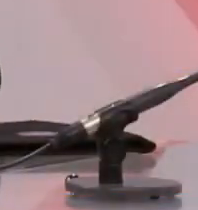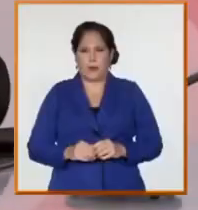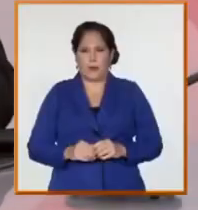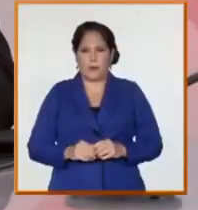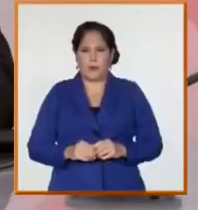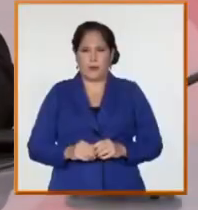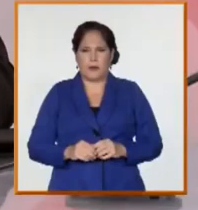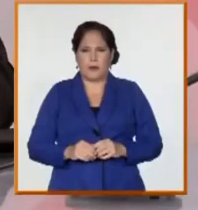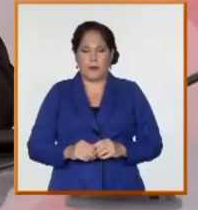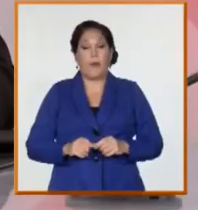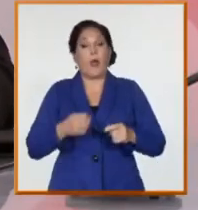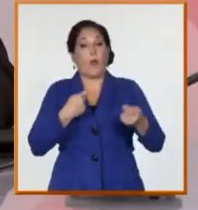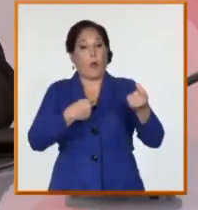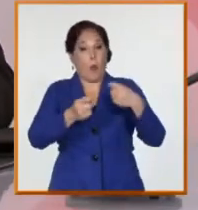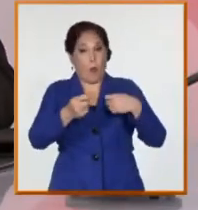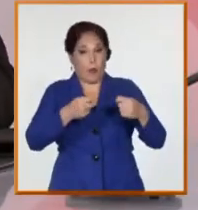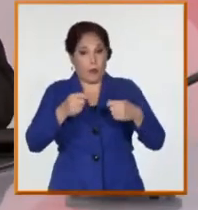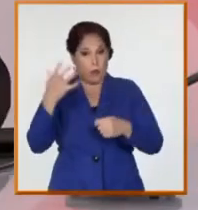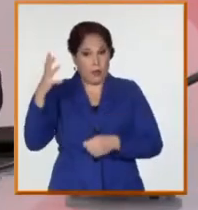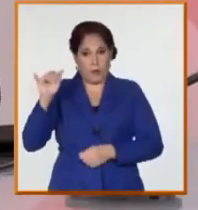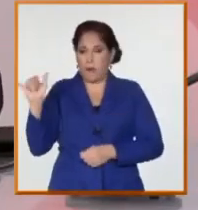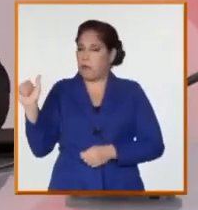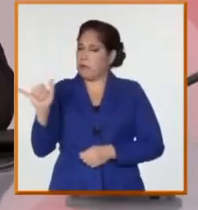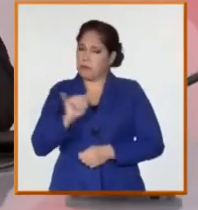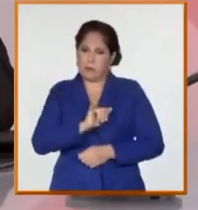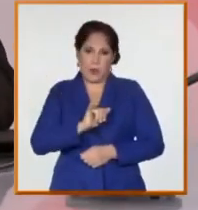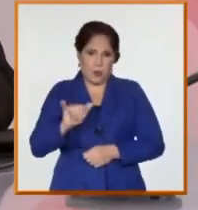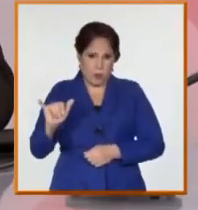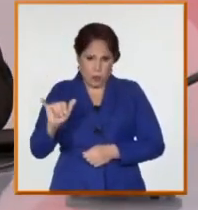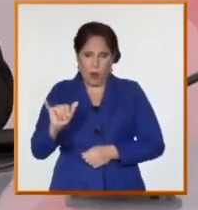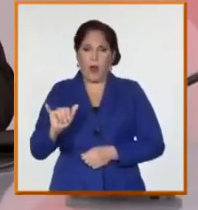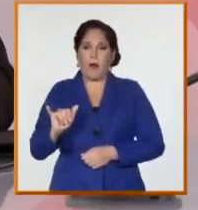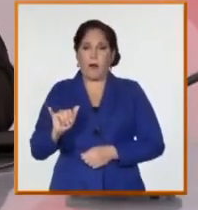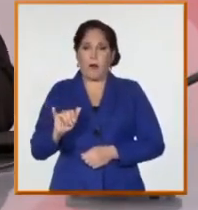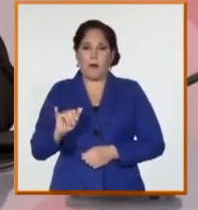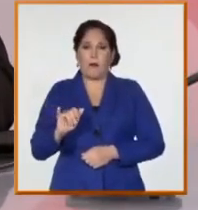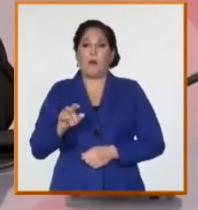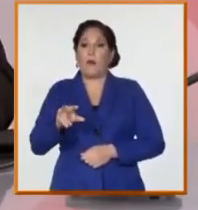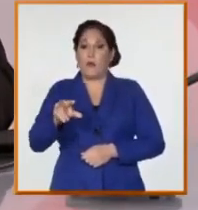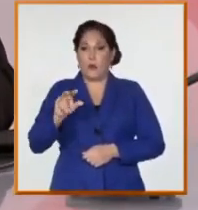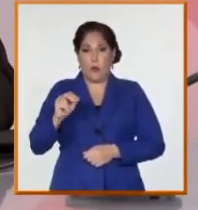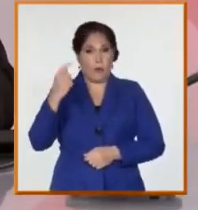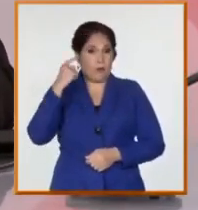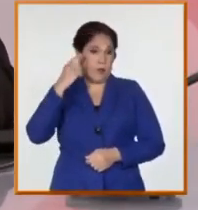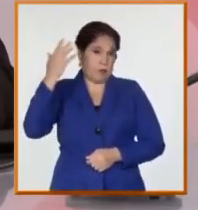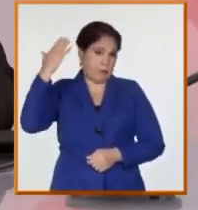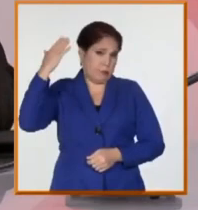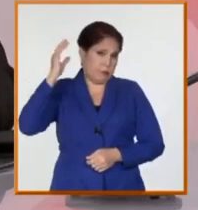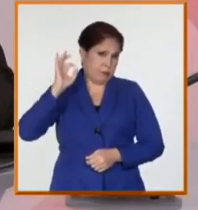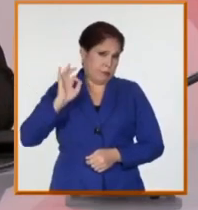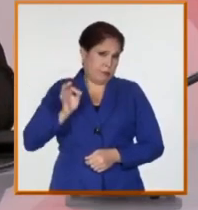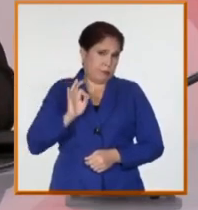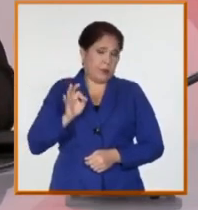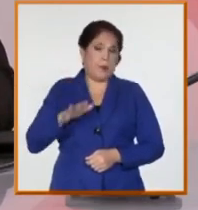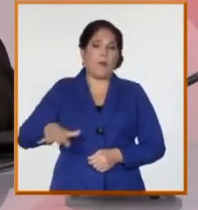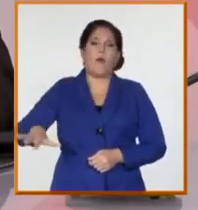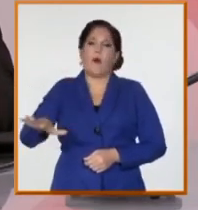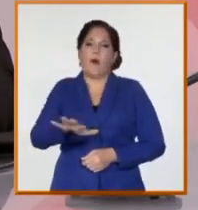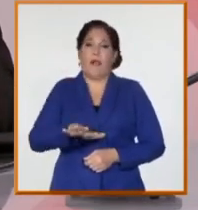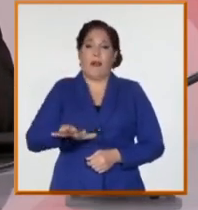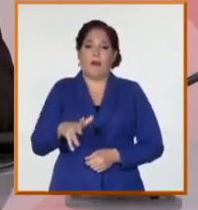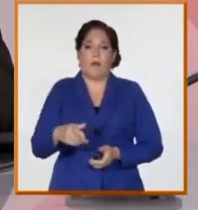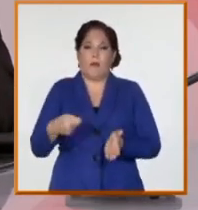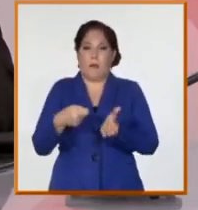bueno el sector del comercio exterior también por supuesto se ha insertado desde hace tiempo en toda esta necesidad